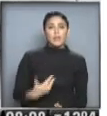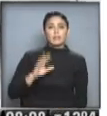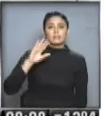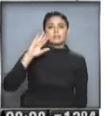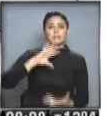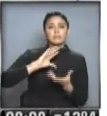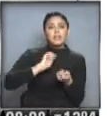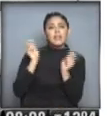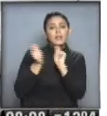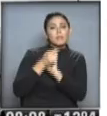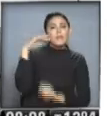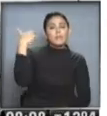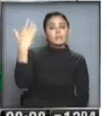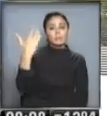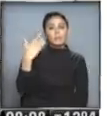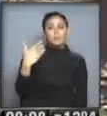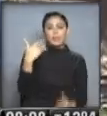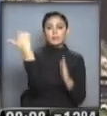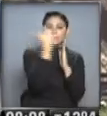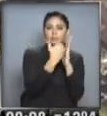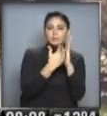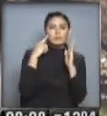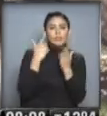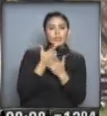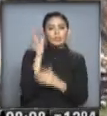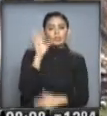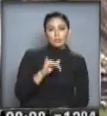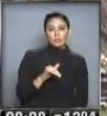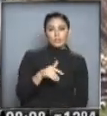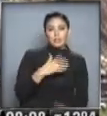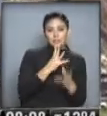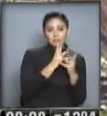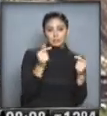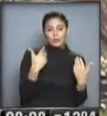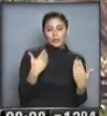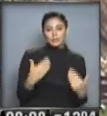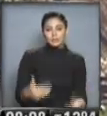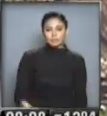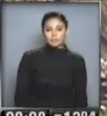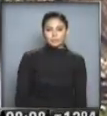futuro la violencia institucional sea un tema de agenda y por supuesto no exista más.